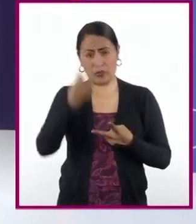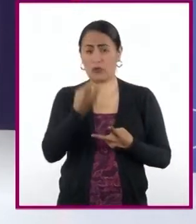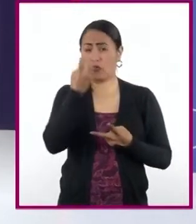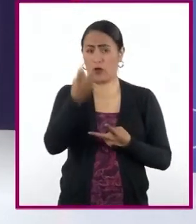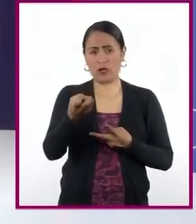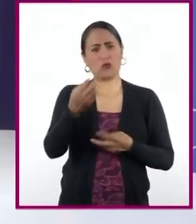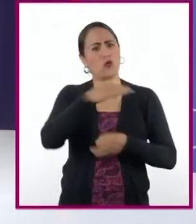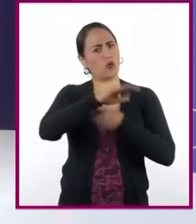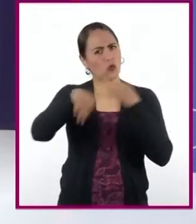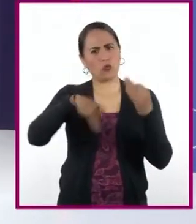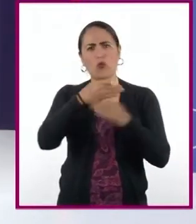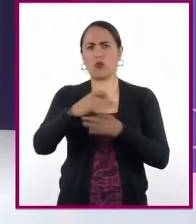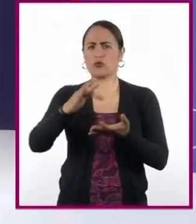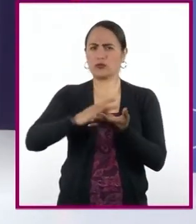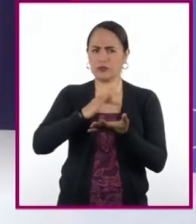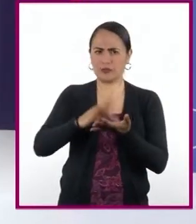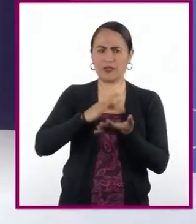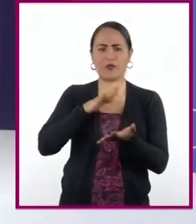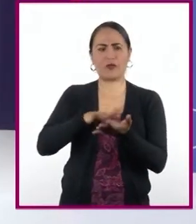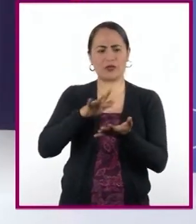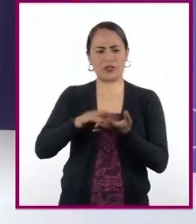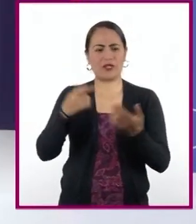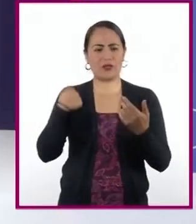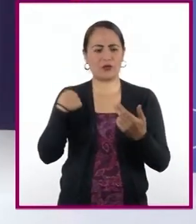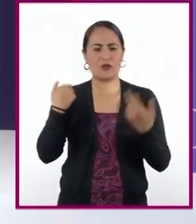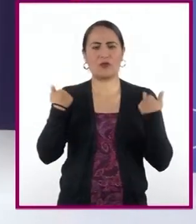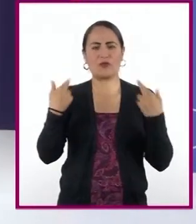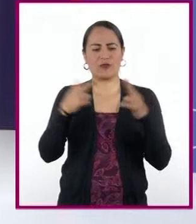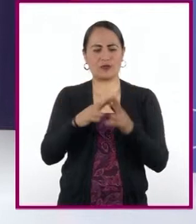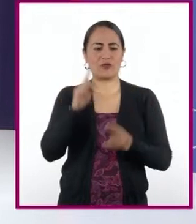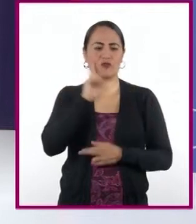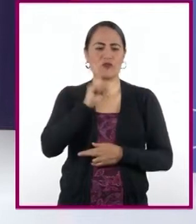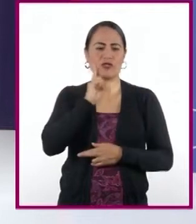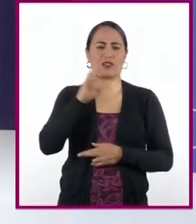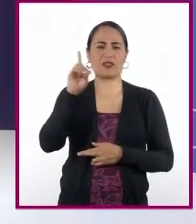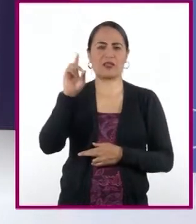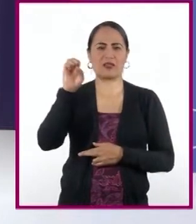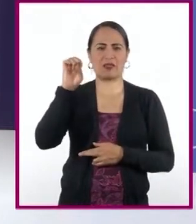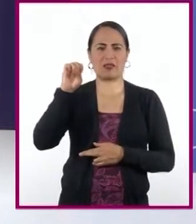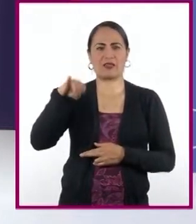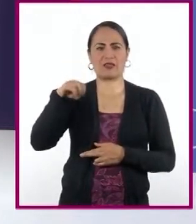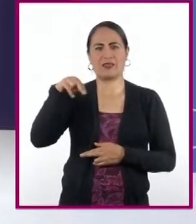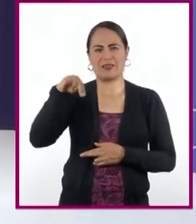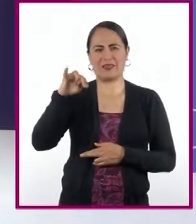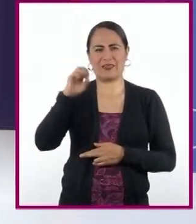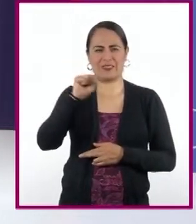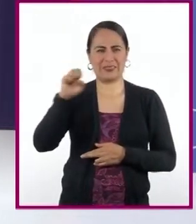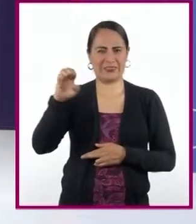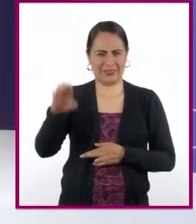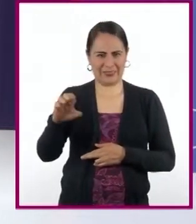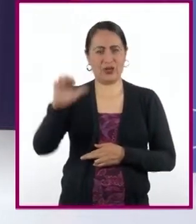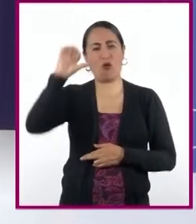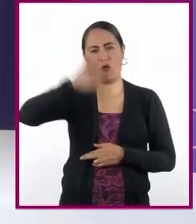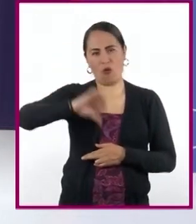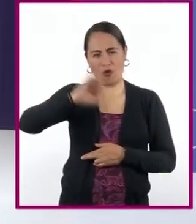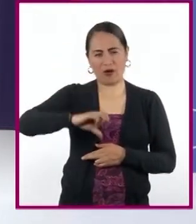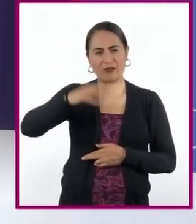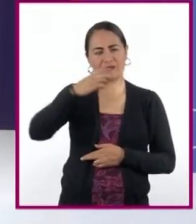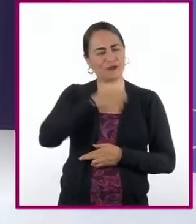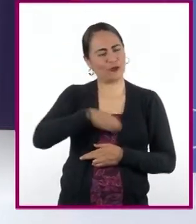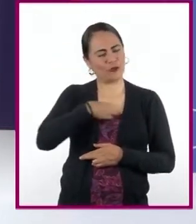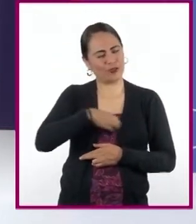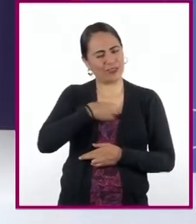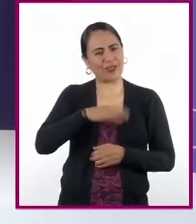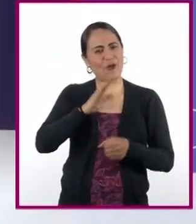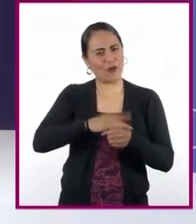compartida. Soy la profesora Denise Hernández y estoy muy contenta de estar con ustedes compartiendo el conocimiento.